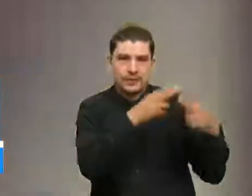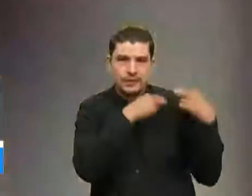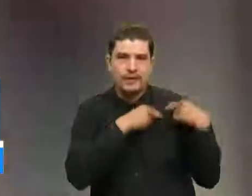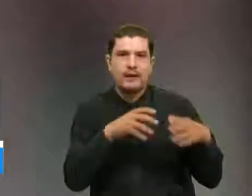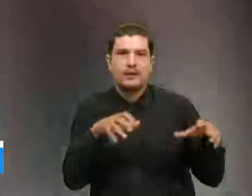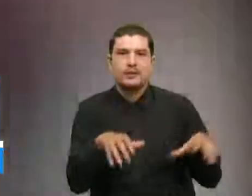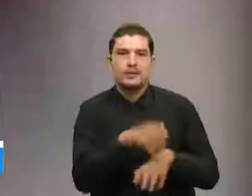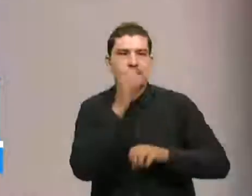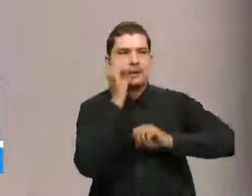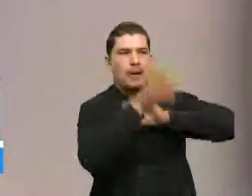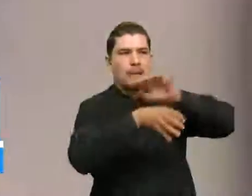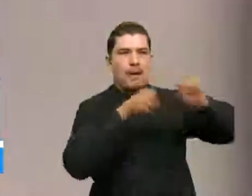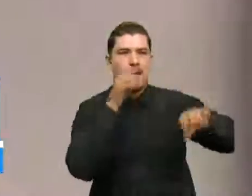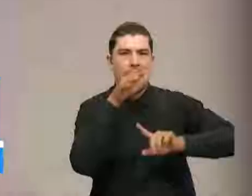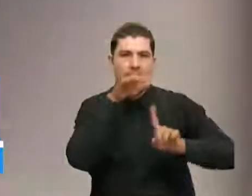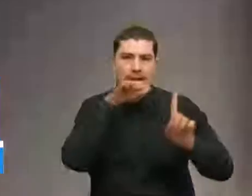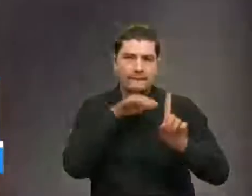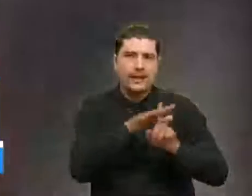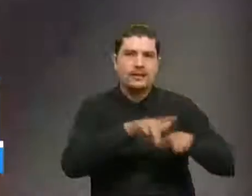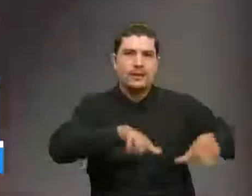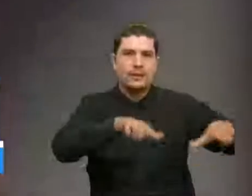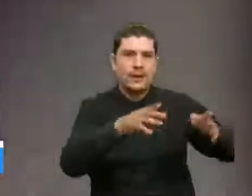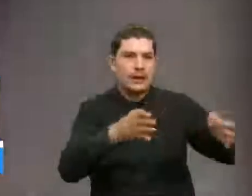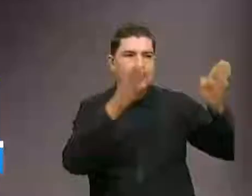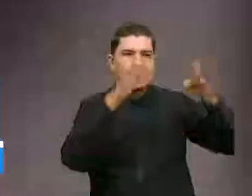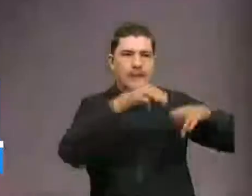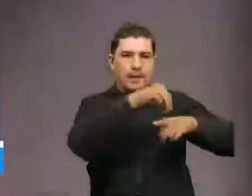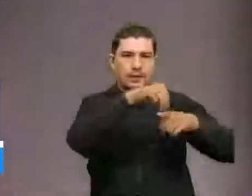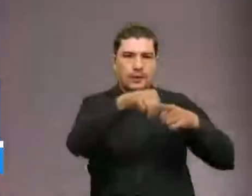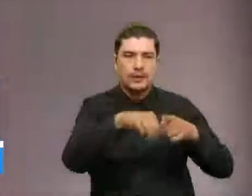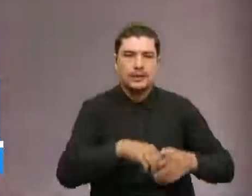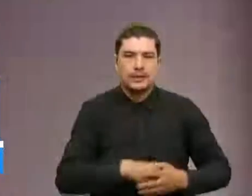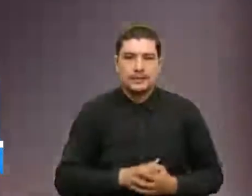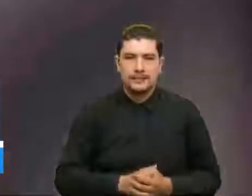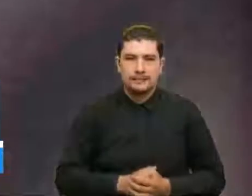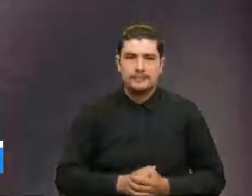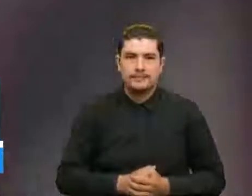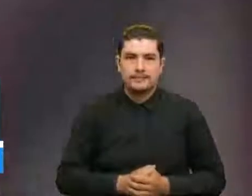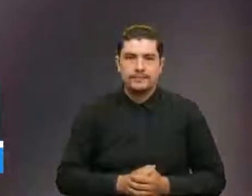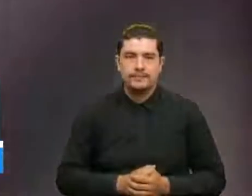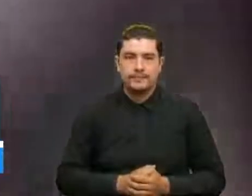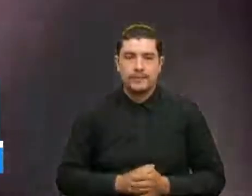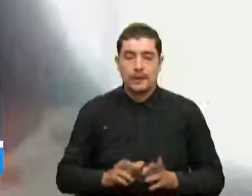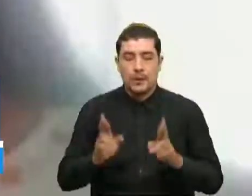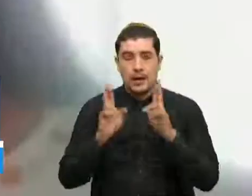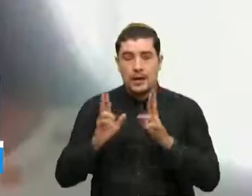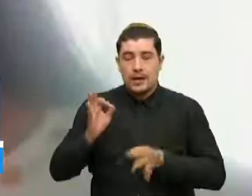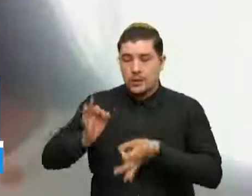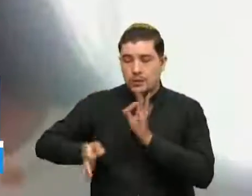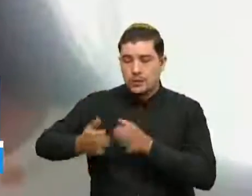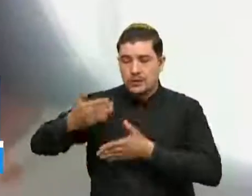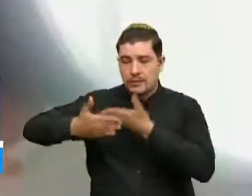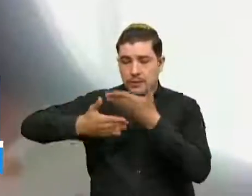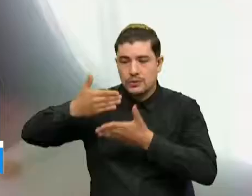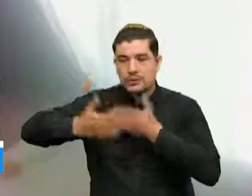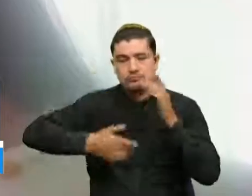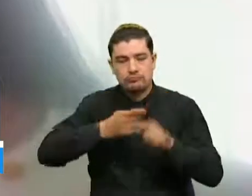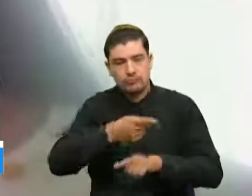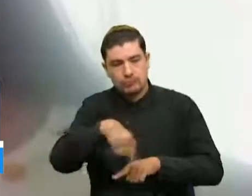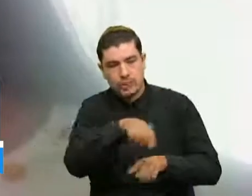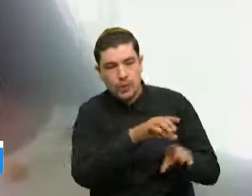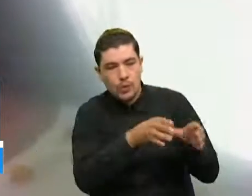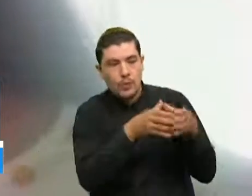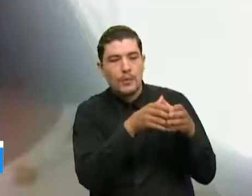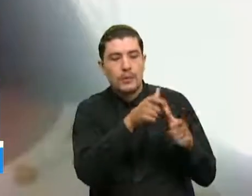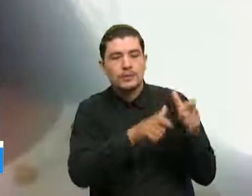de vandalismo que atentaron contra la infraestructura esperamos que la justicia recaiga sobre ellos todo el peso de la ley para que